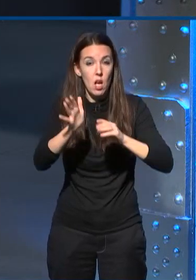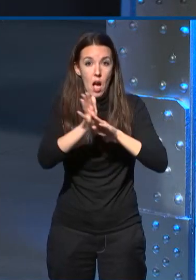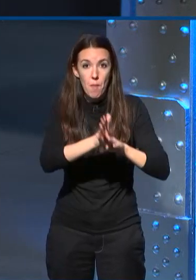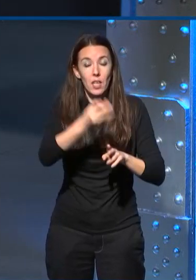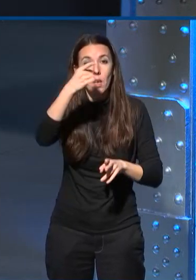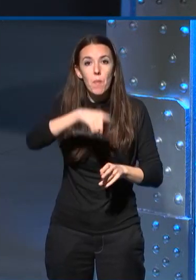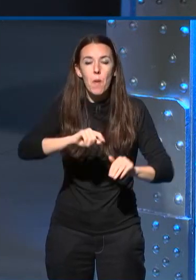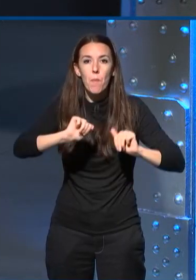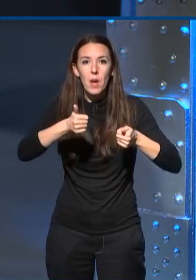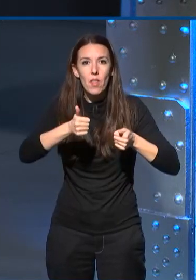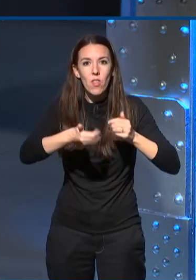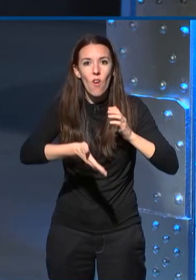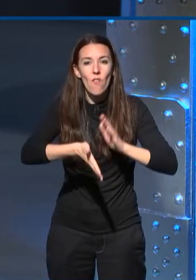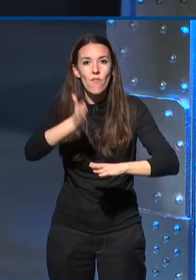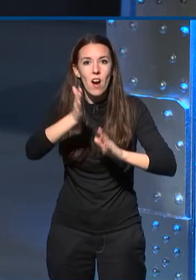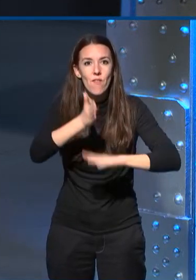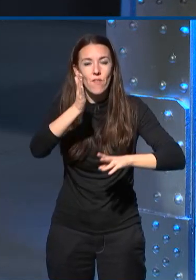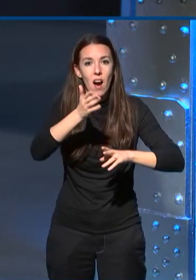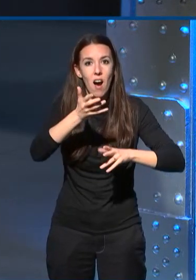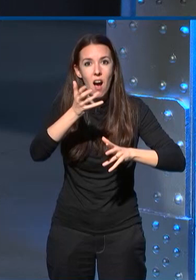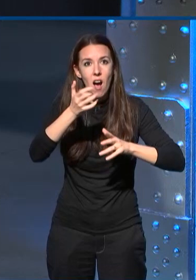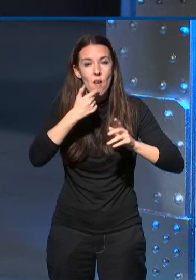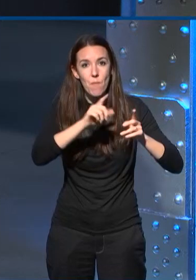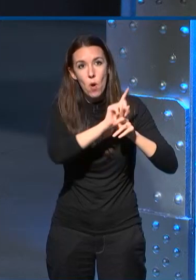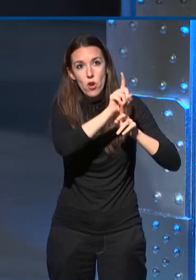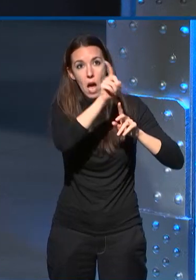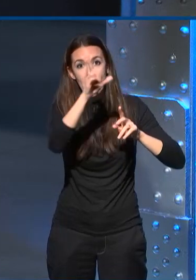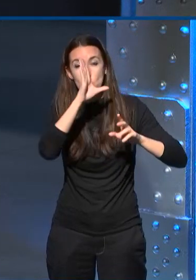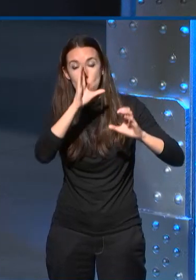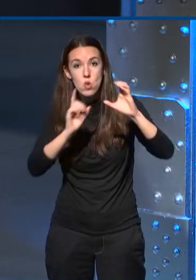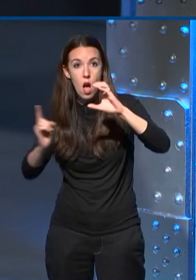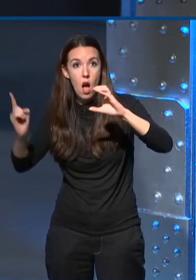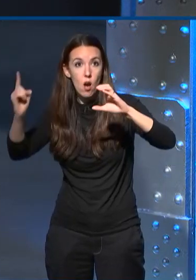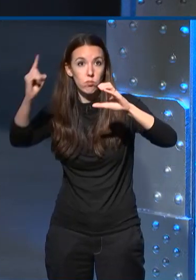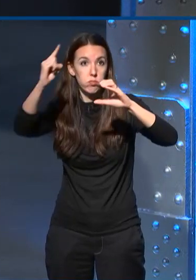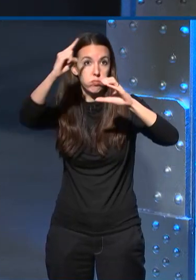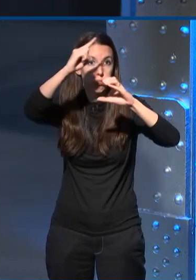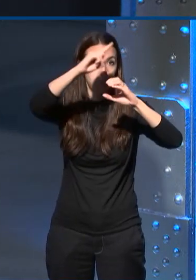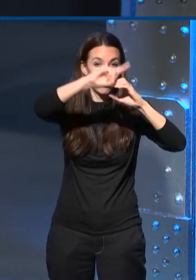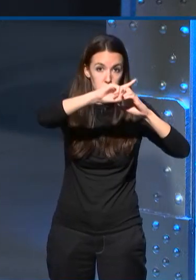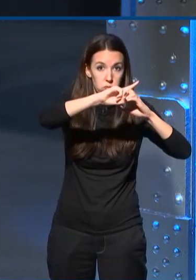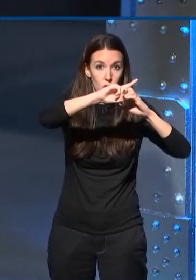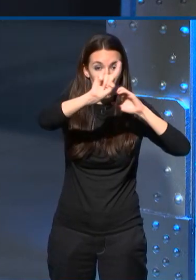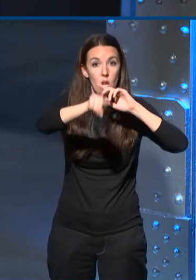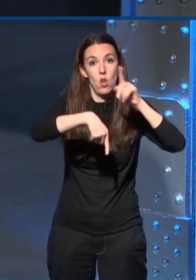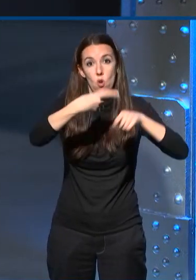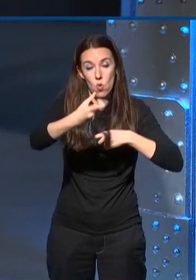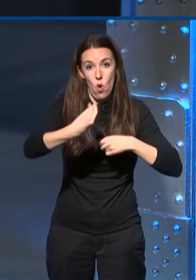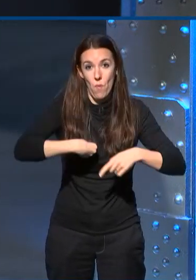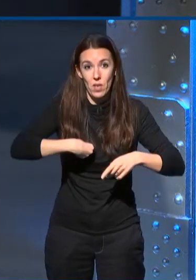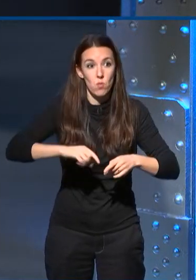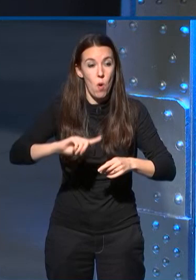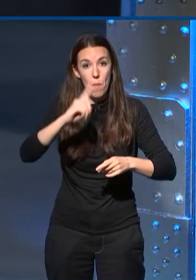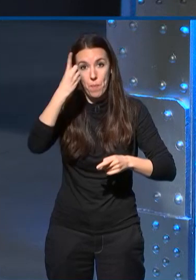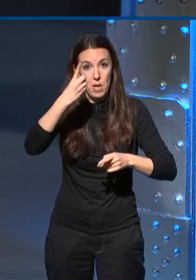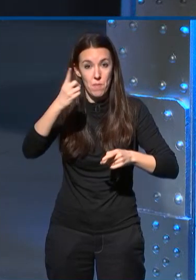hubo que empezar a mandar naves a la Luna a que se posaran allá y realizaran sus misiones, y los rusos lo mismo, fueron los primeros